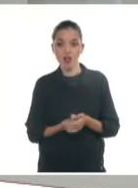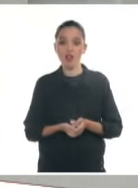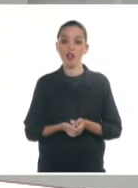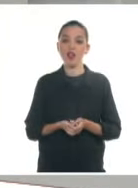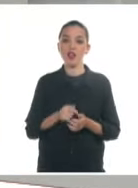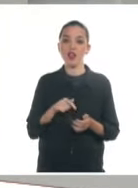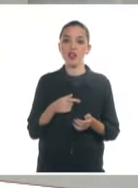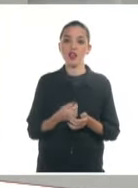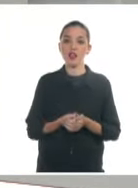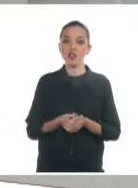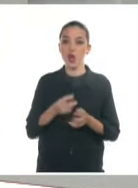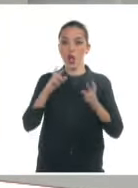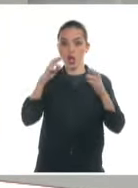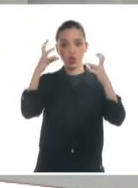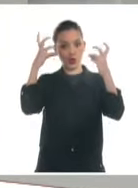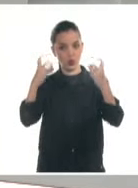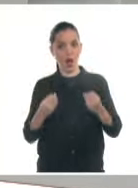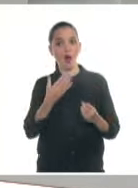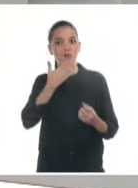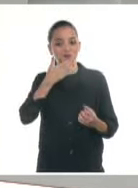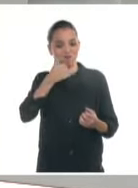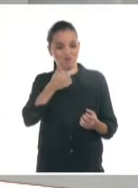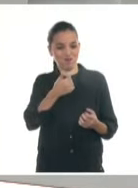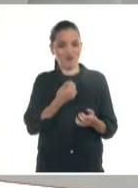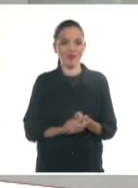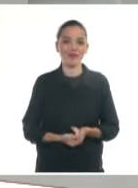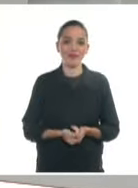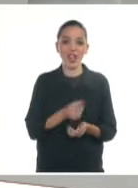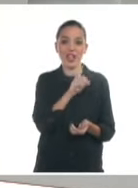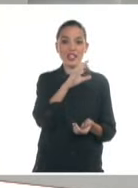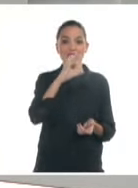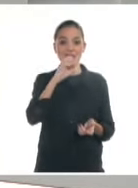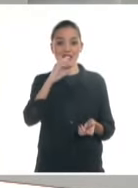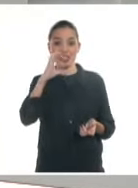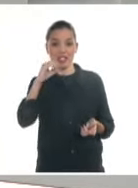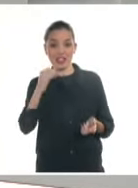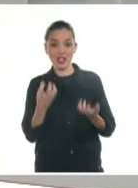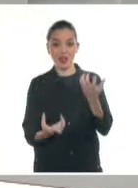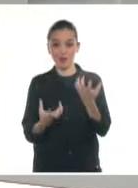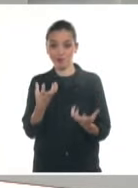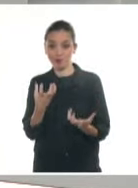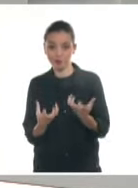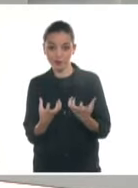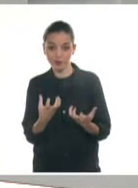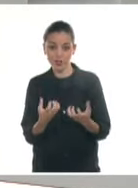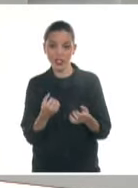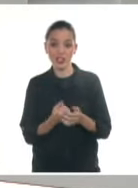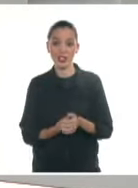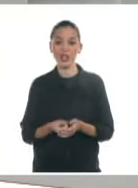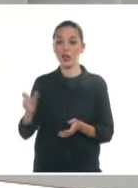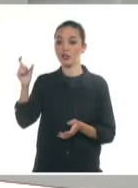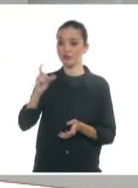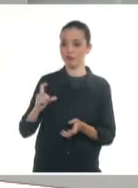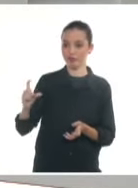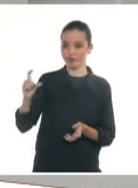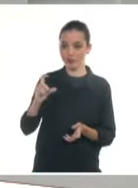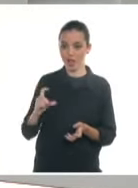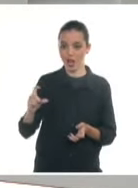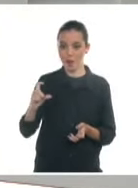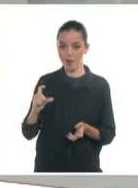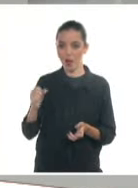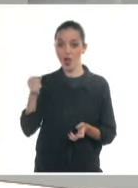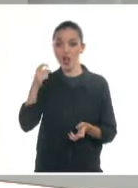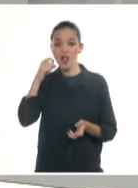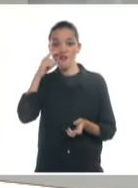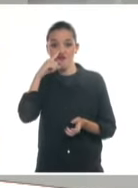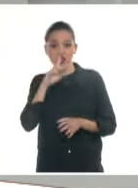resultados, el cotejo entre los Elefantes de Cienfuegos y los Toros de Camagüey concluyó con una polémica decisión arbitral de apreciación que